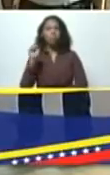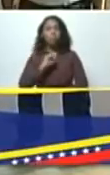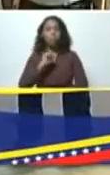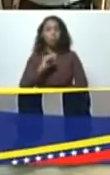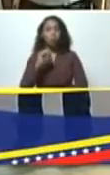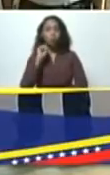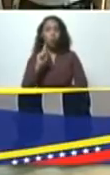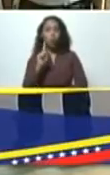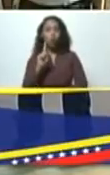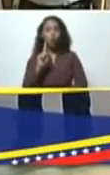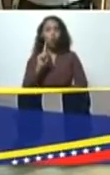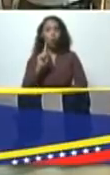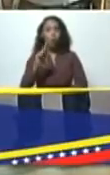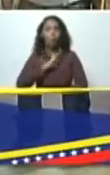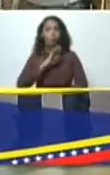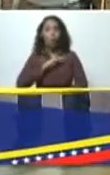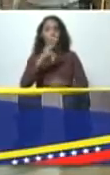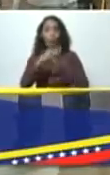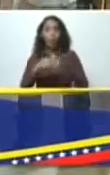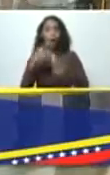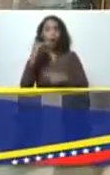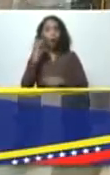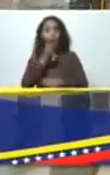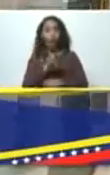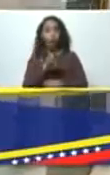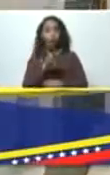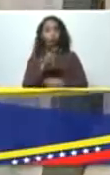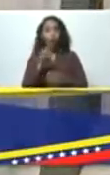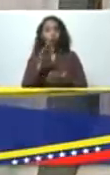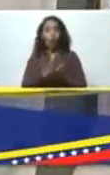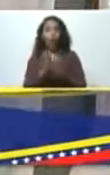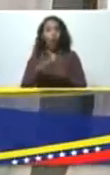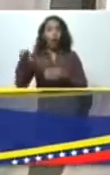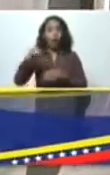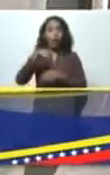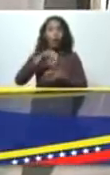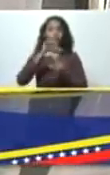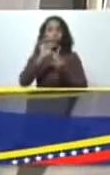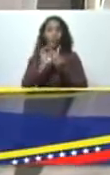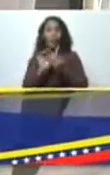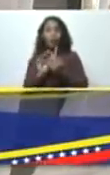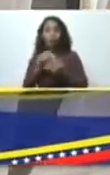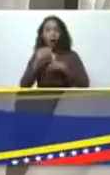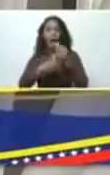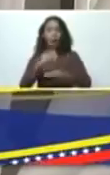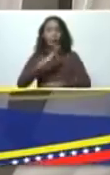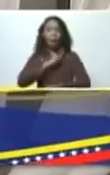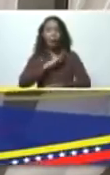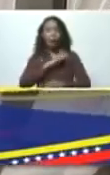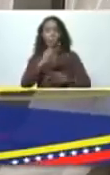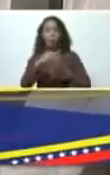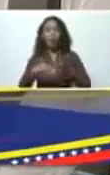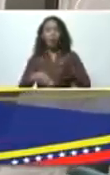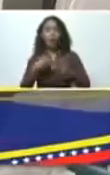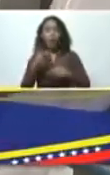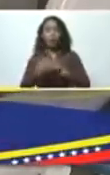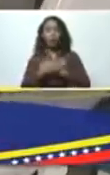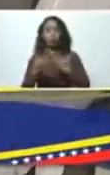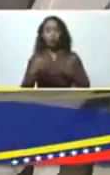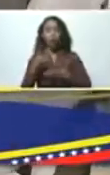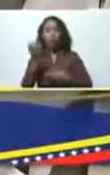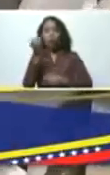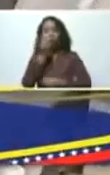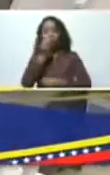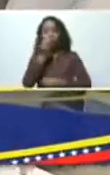uno de sus productos tiene que ver con harina de trigo, pero también hace subproductos que sirven para los